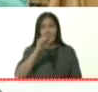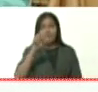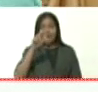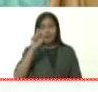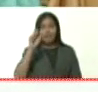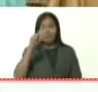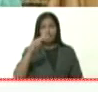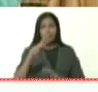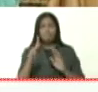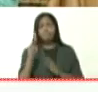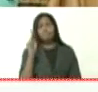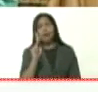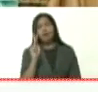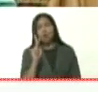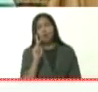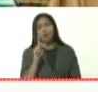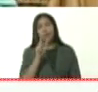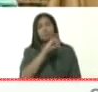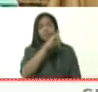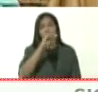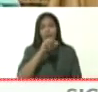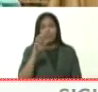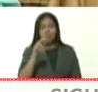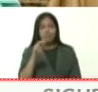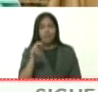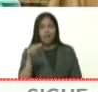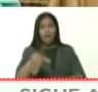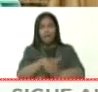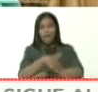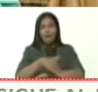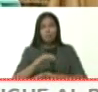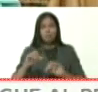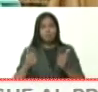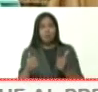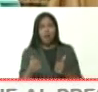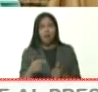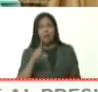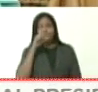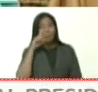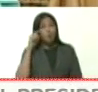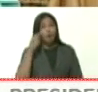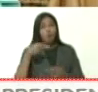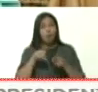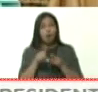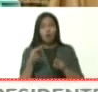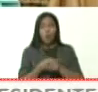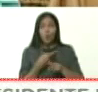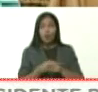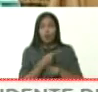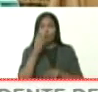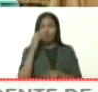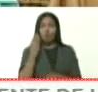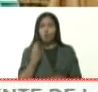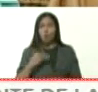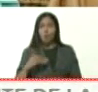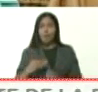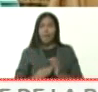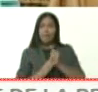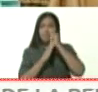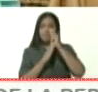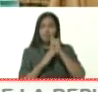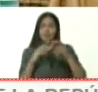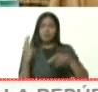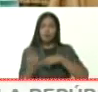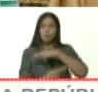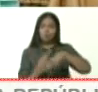parroquia Sarasa, calle principal Los Morados. Allá está nuestro gobernador, este joven líder revolucionario del